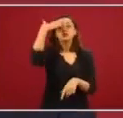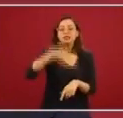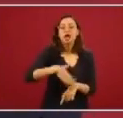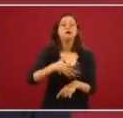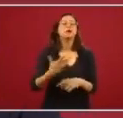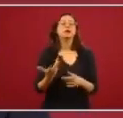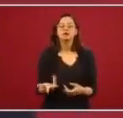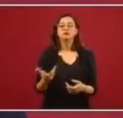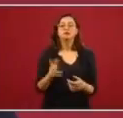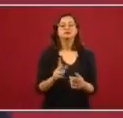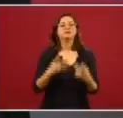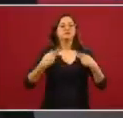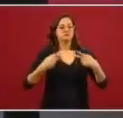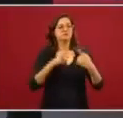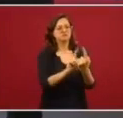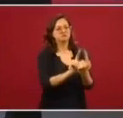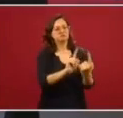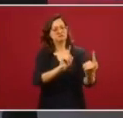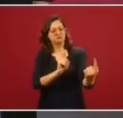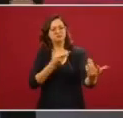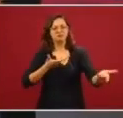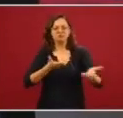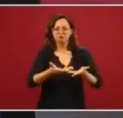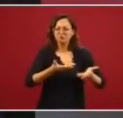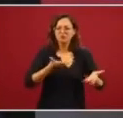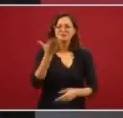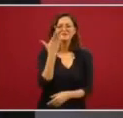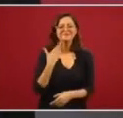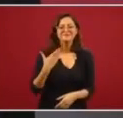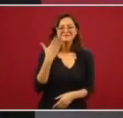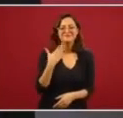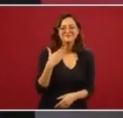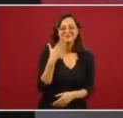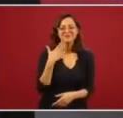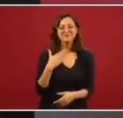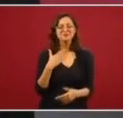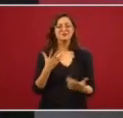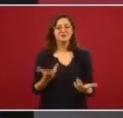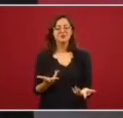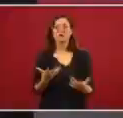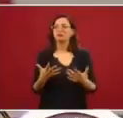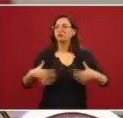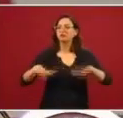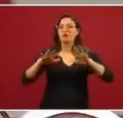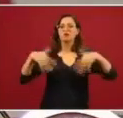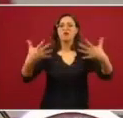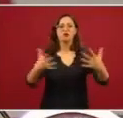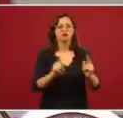mantener una distancia social sana cuando estemos en espacios públicos